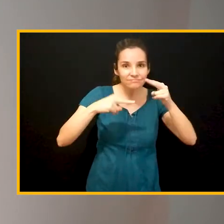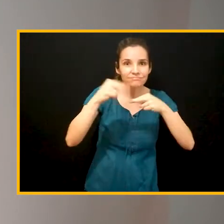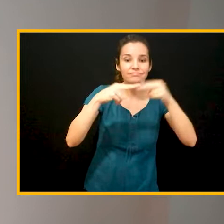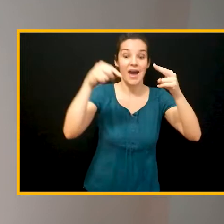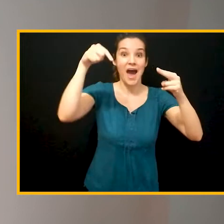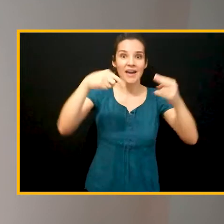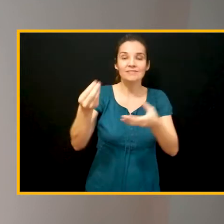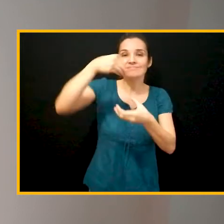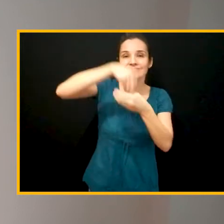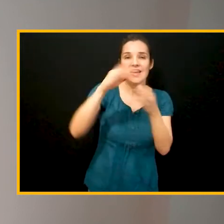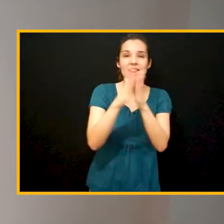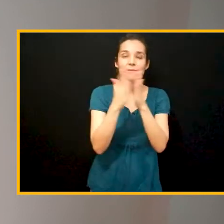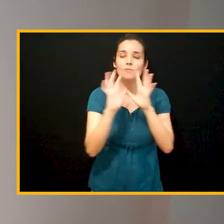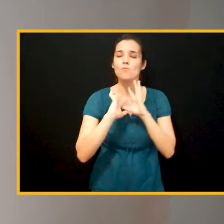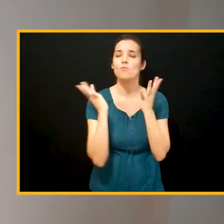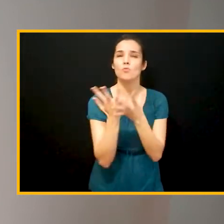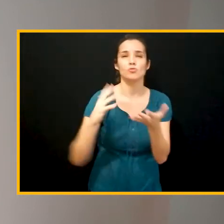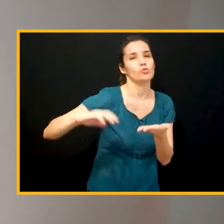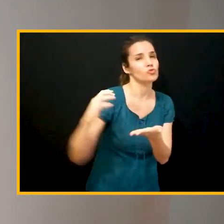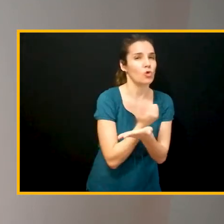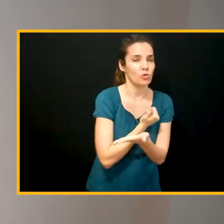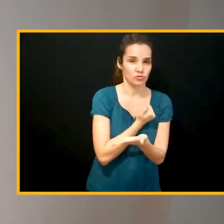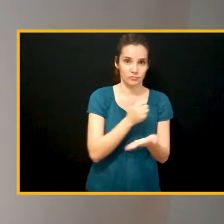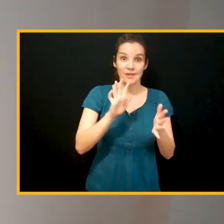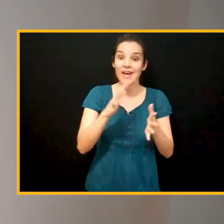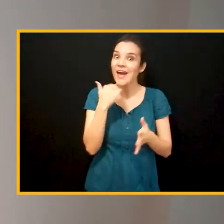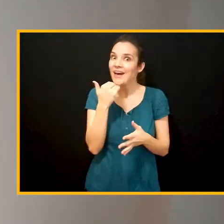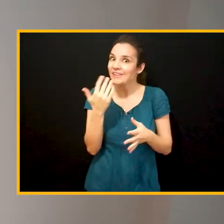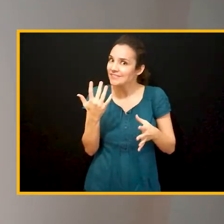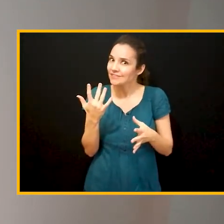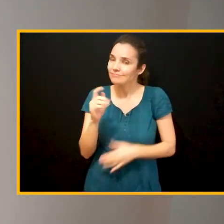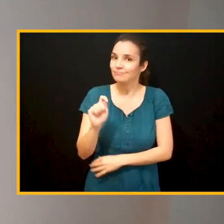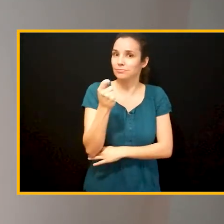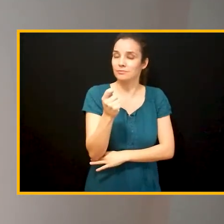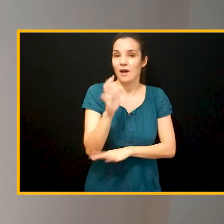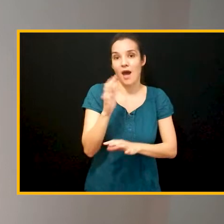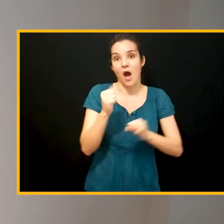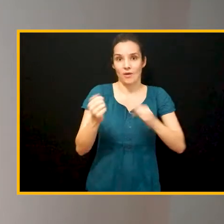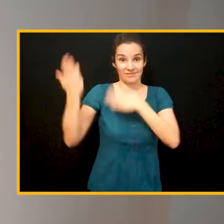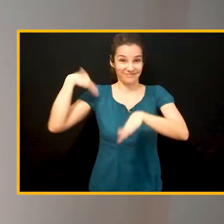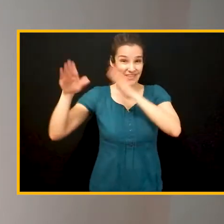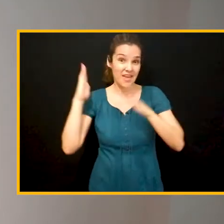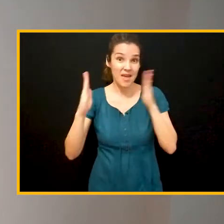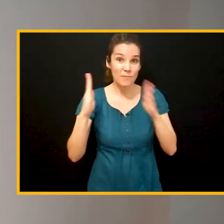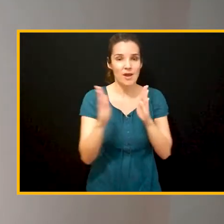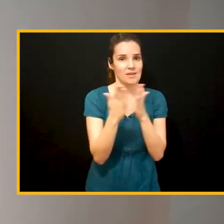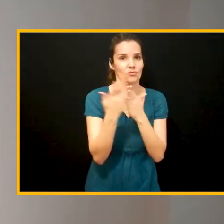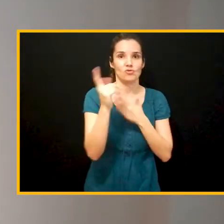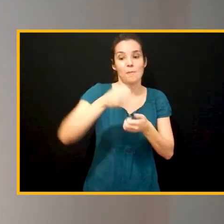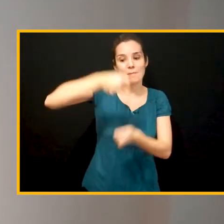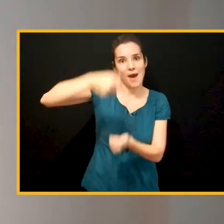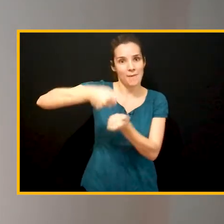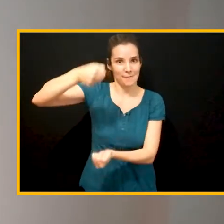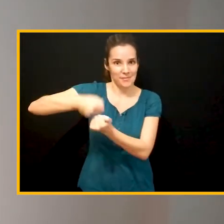mundo. Y casi lo consigue, aunque en aquella época los libros no eran libros, sino rollos de papiro. Por